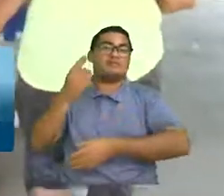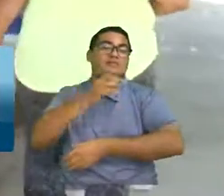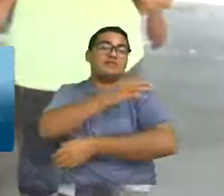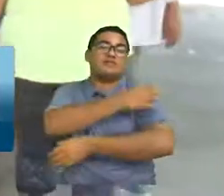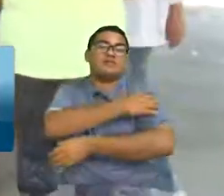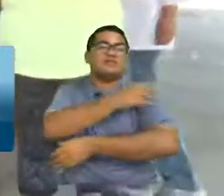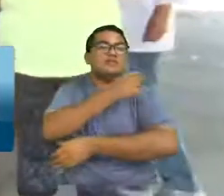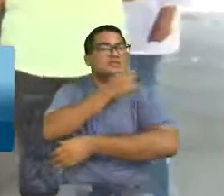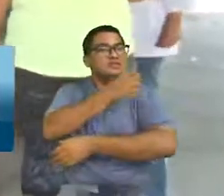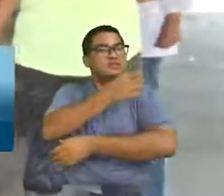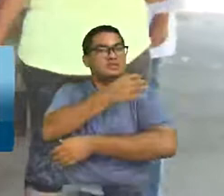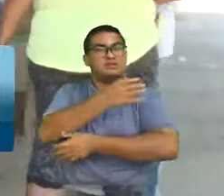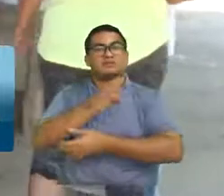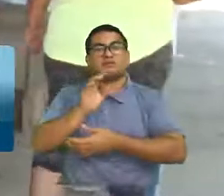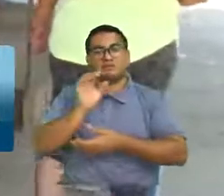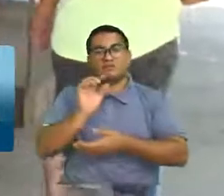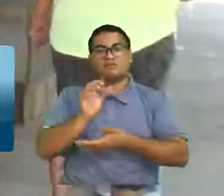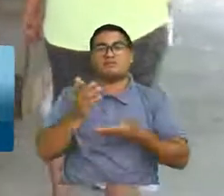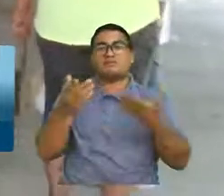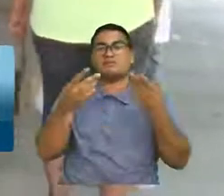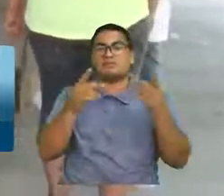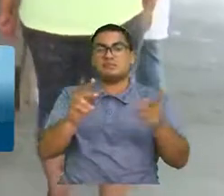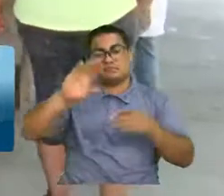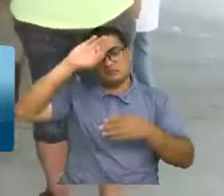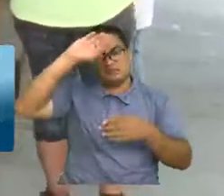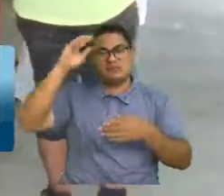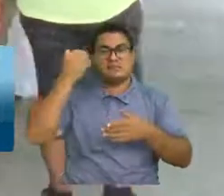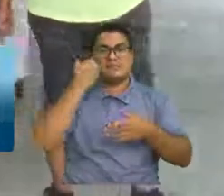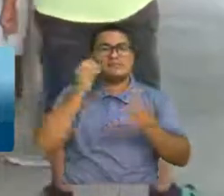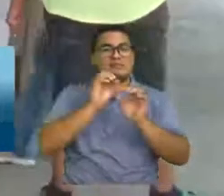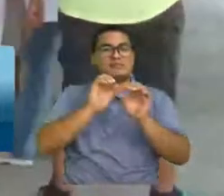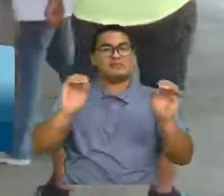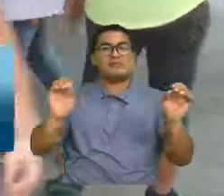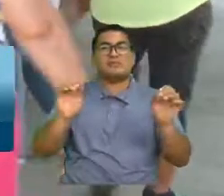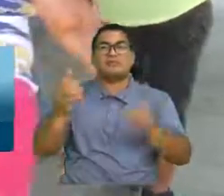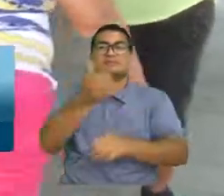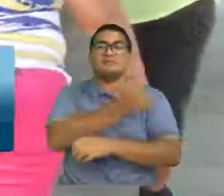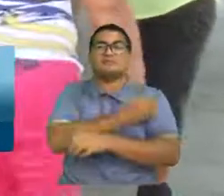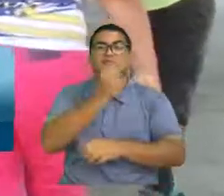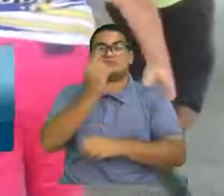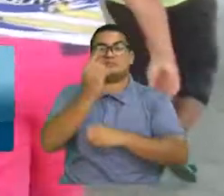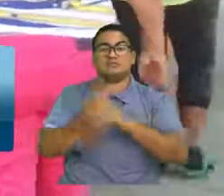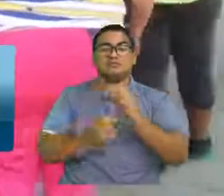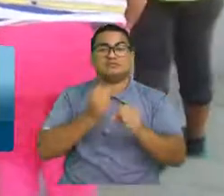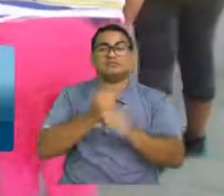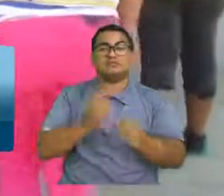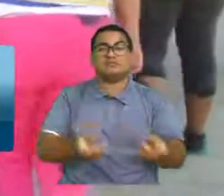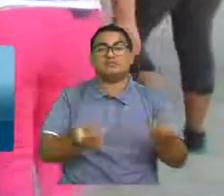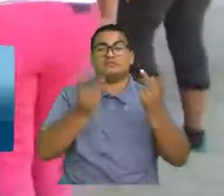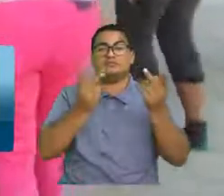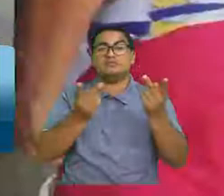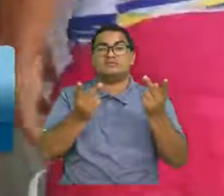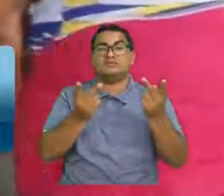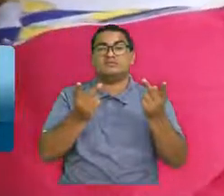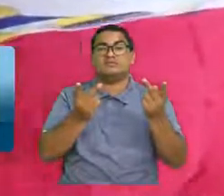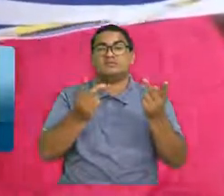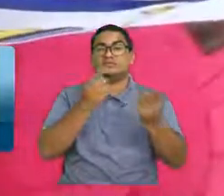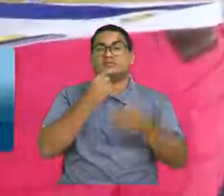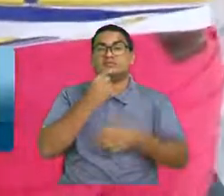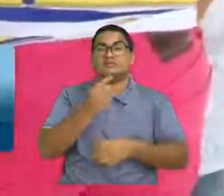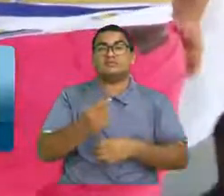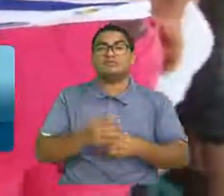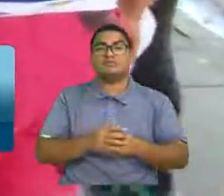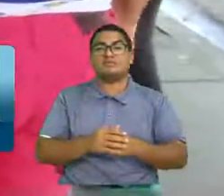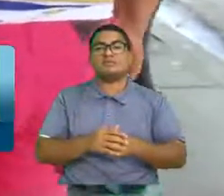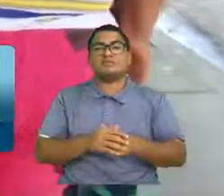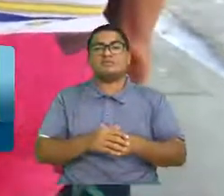aplica, pero no da fiebre. Entonces, esa es la vacuna que le corresponde al año de vida. ¿Solo es una? Solo es una vacuna en el bracito,